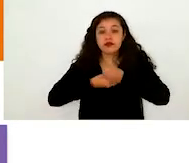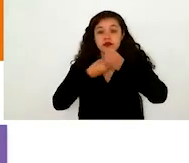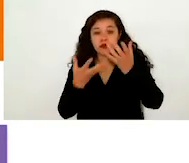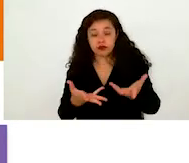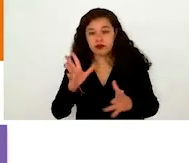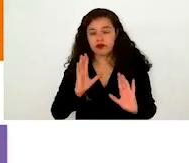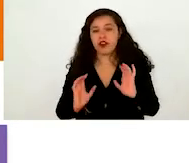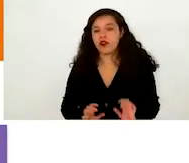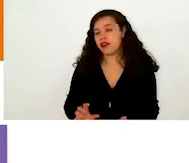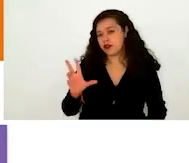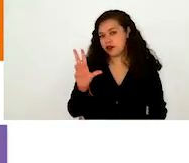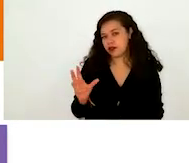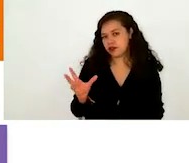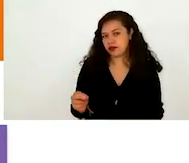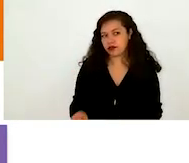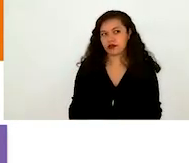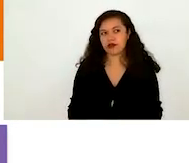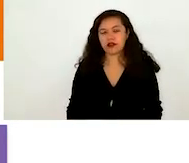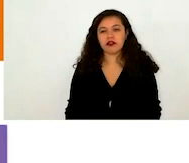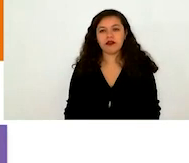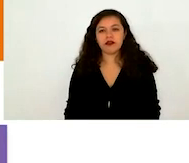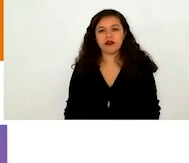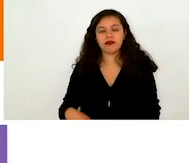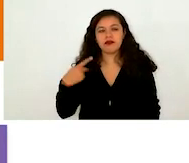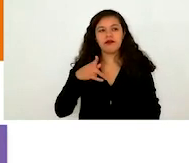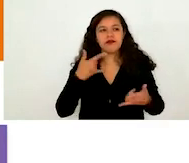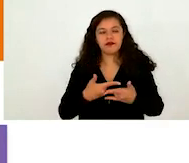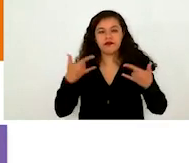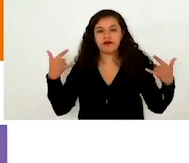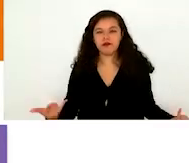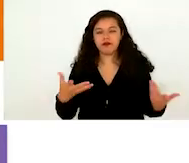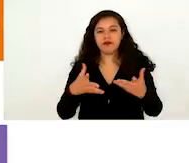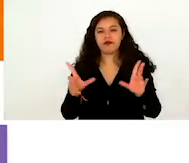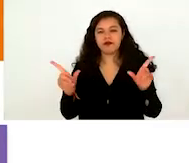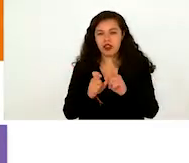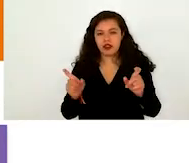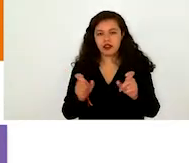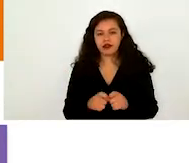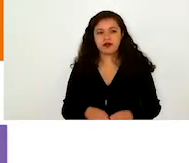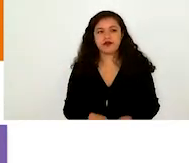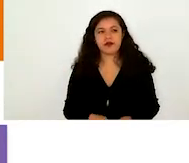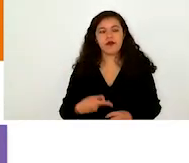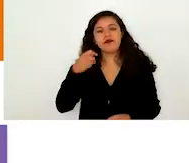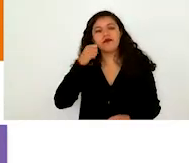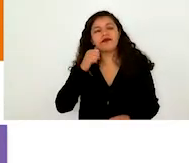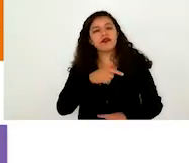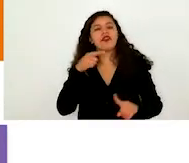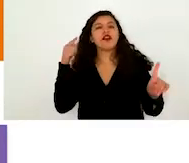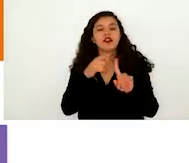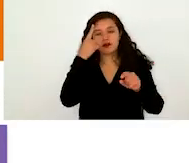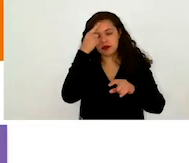verbal no contar tu historia siempre se centren en el objeto de la